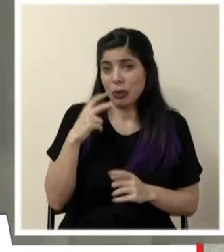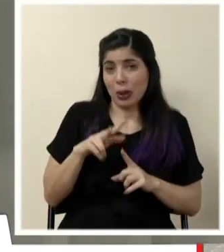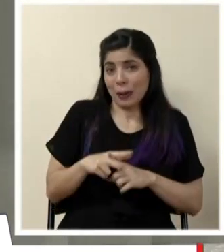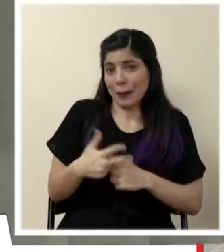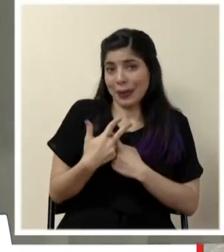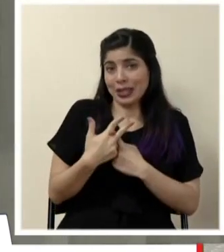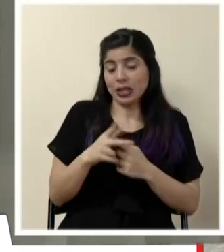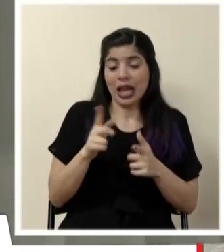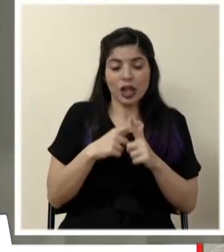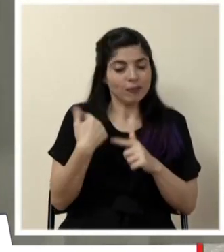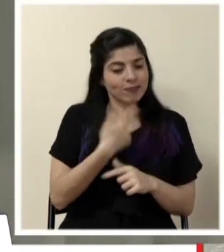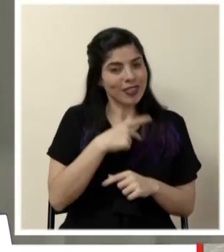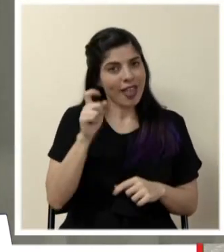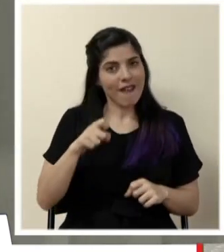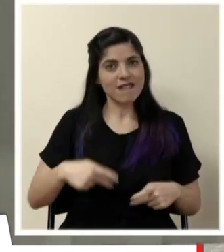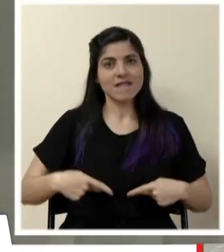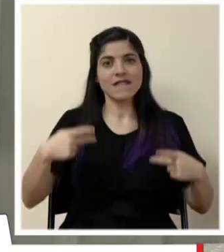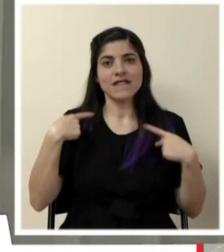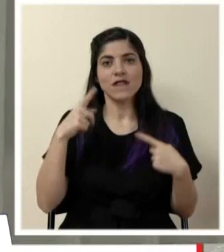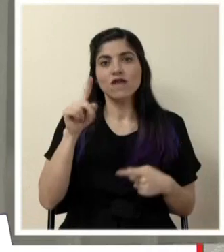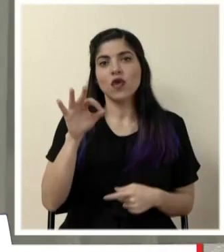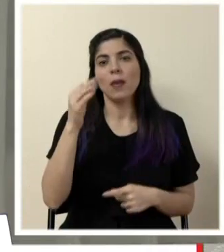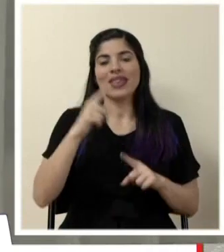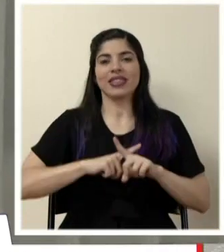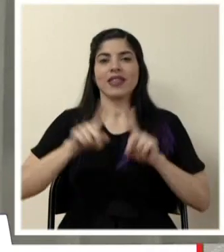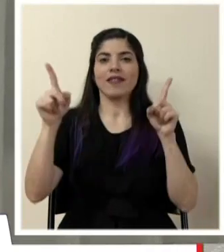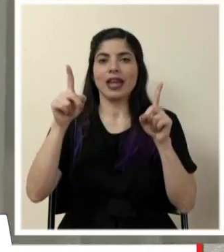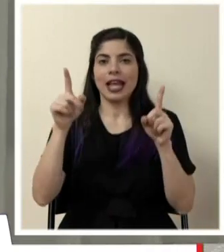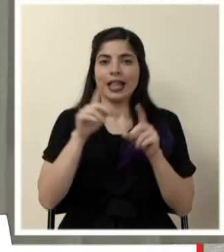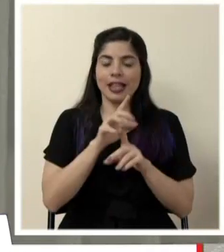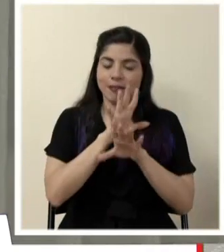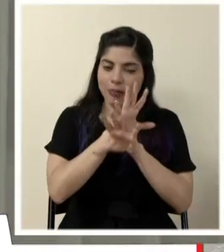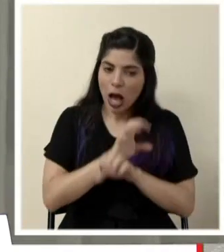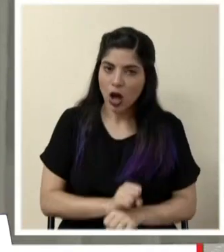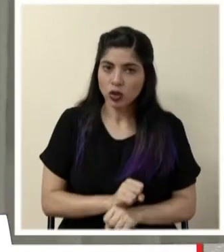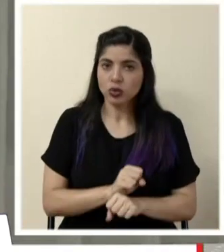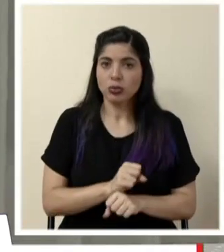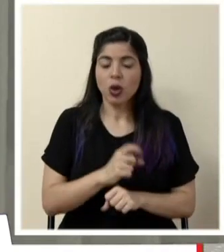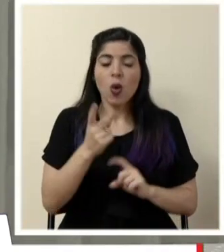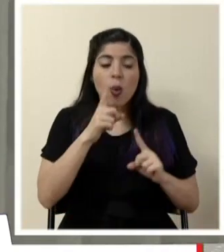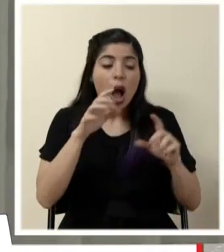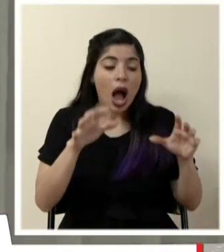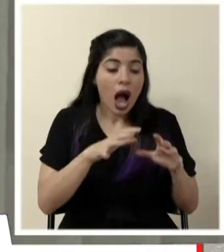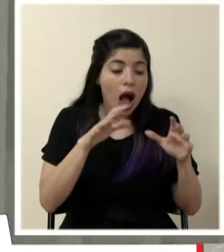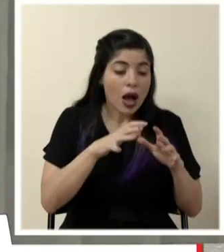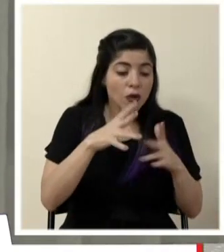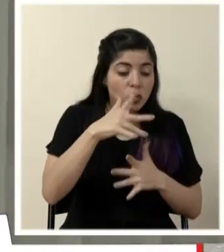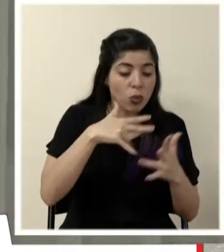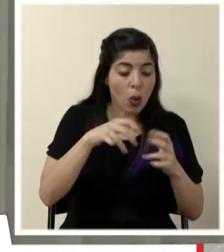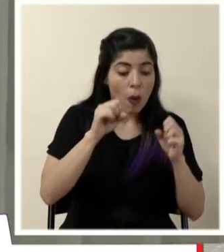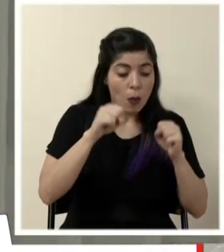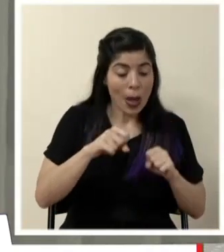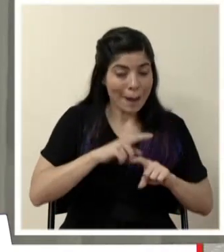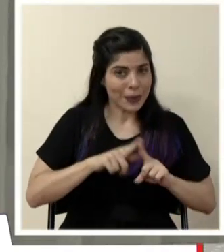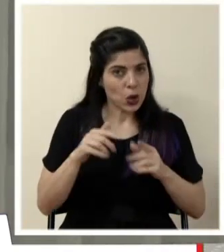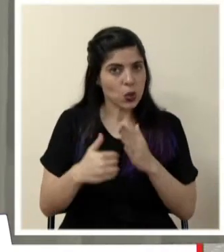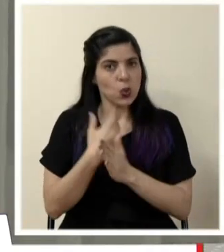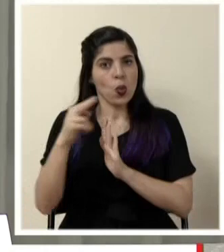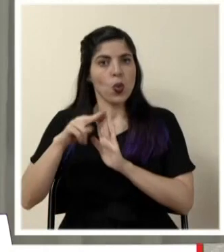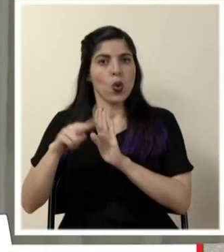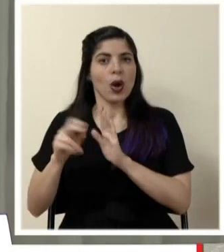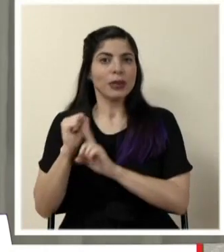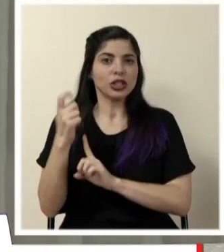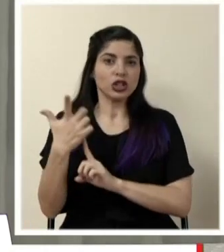adecuarnos a una nueva forma de vivir en donde tenemos al máximo que retomar las actividades que nos permitan continuar como sociedad bajo una nueva norma